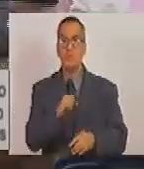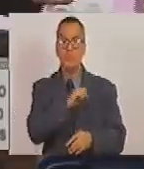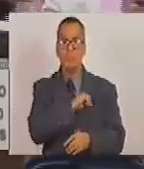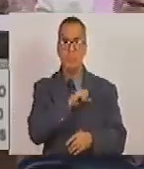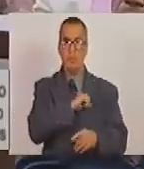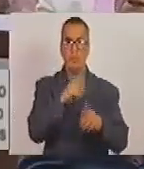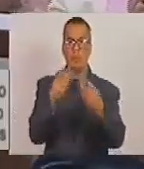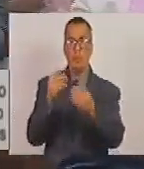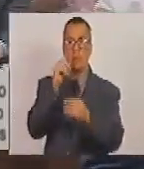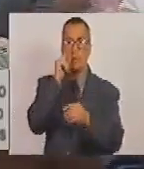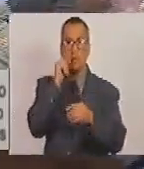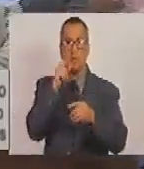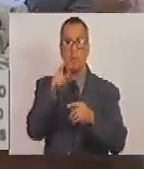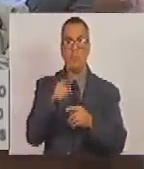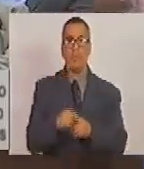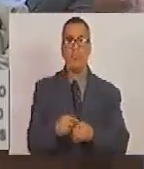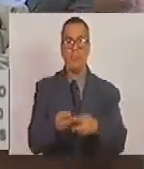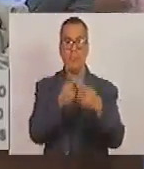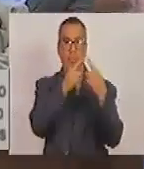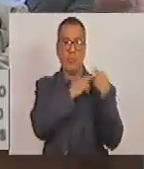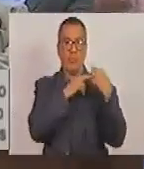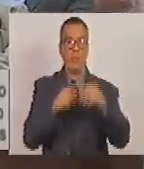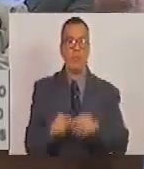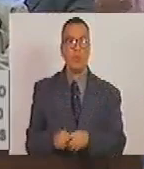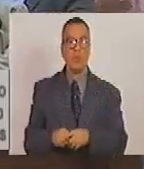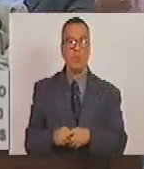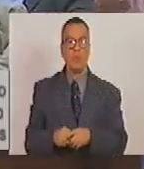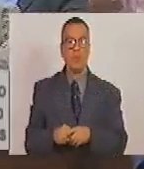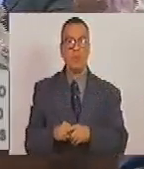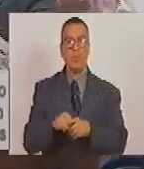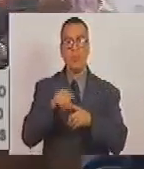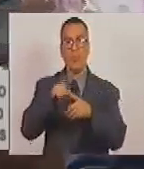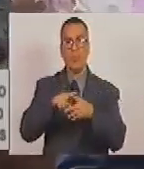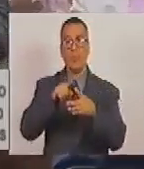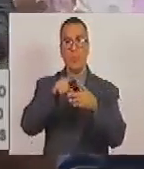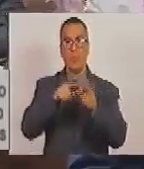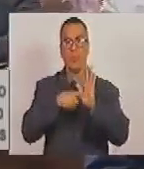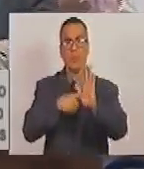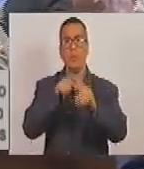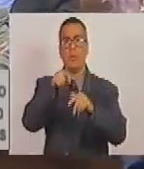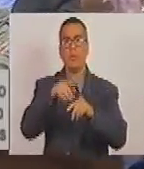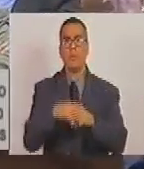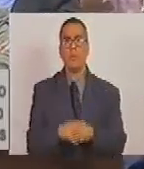muchos hombres, asumir el rol de ser expuesta